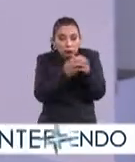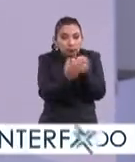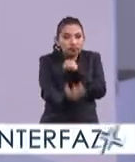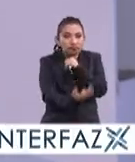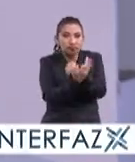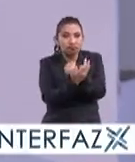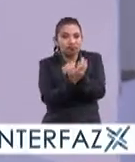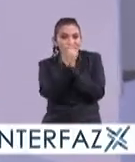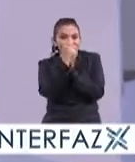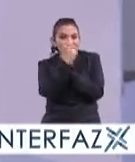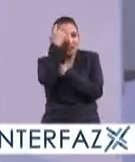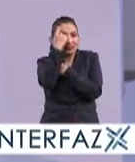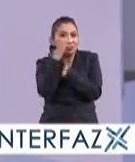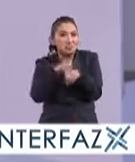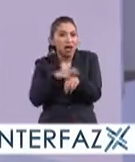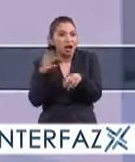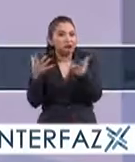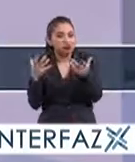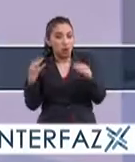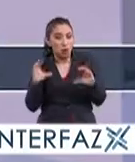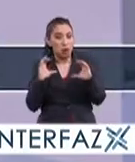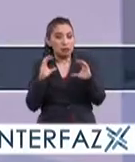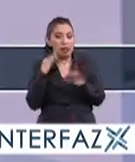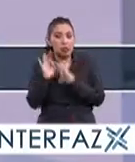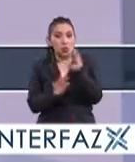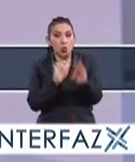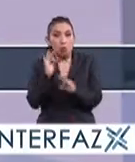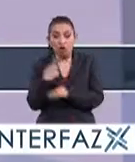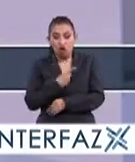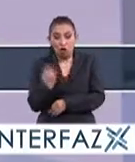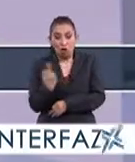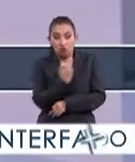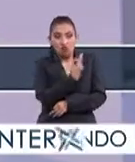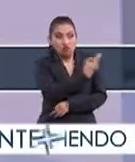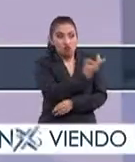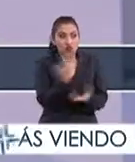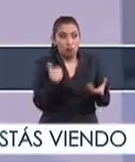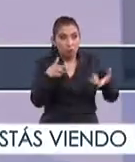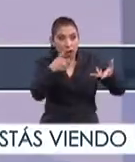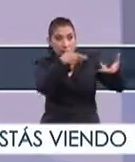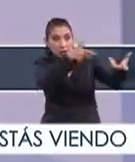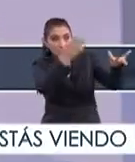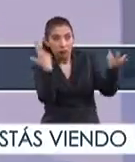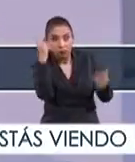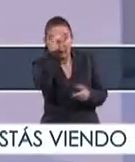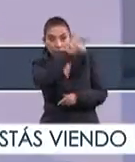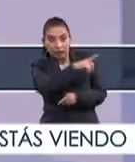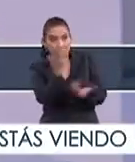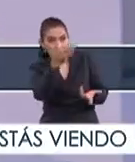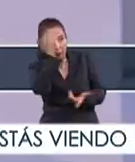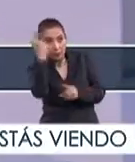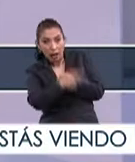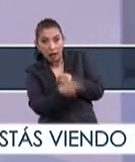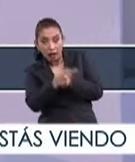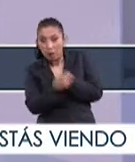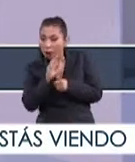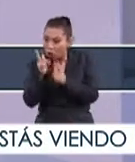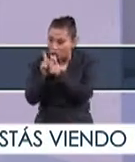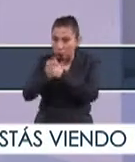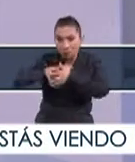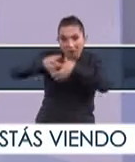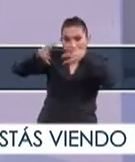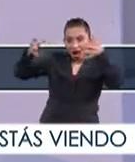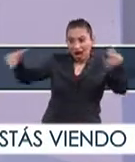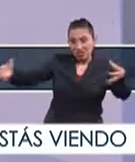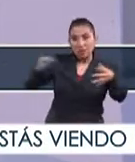ellos significa más protección a lo largo de una ruta